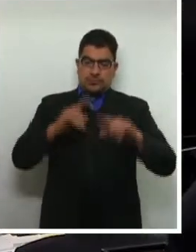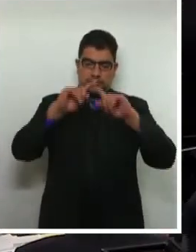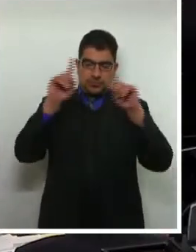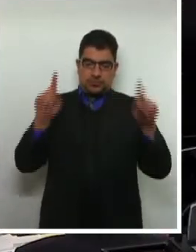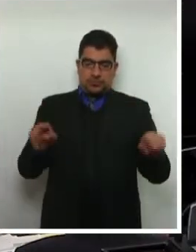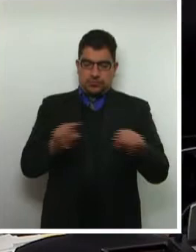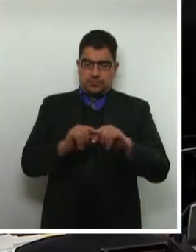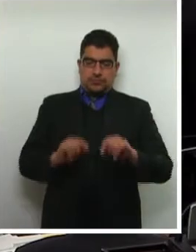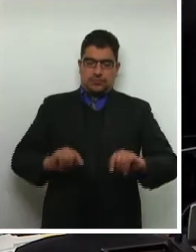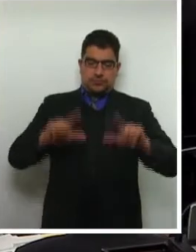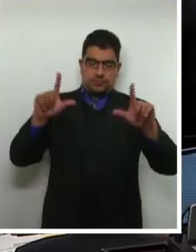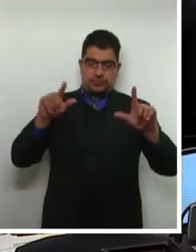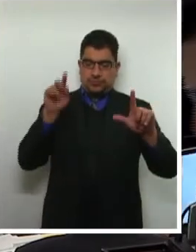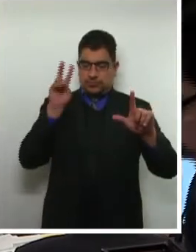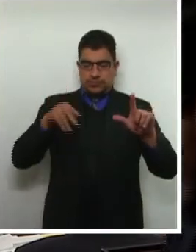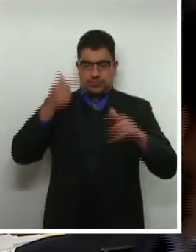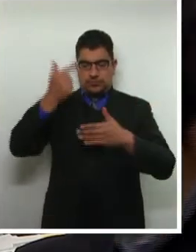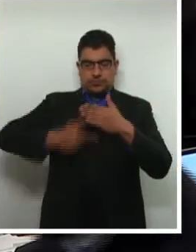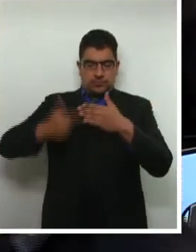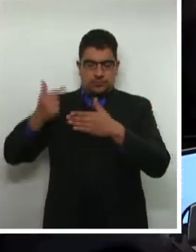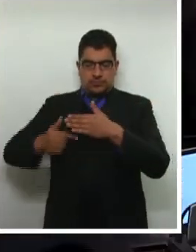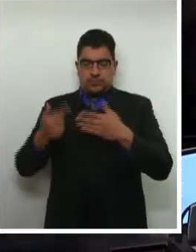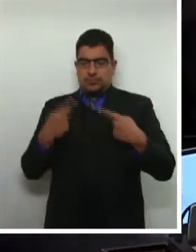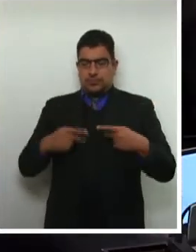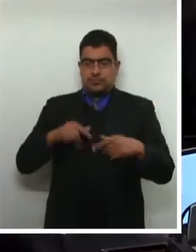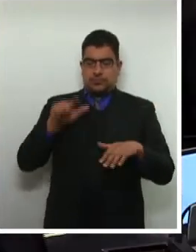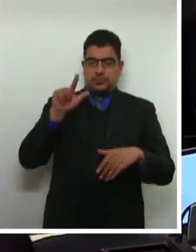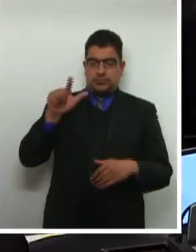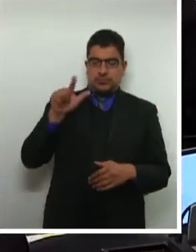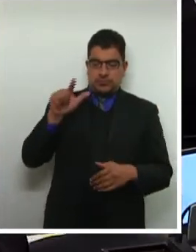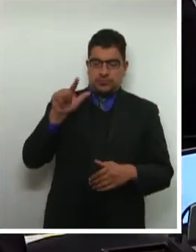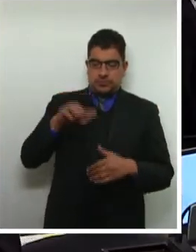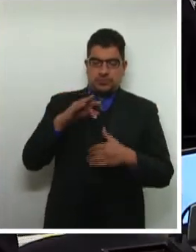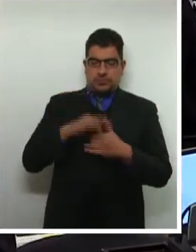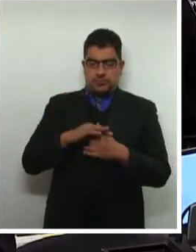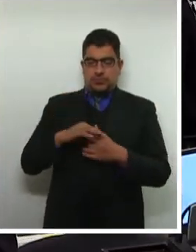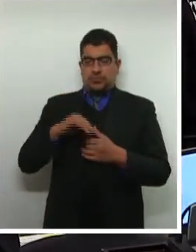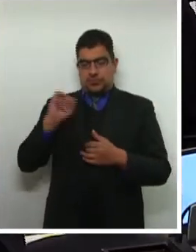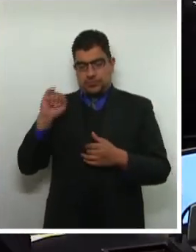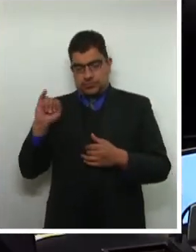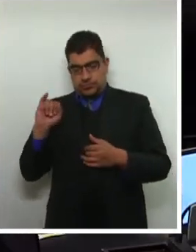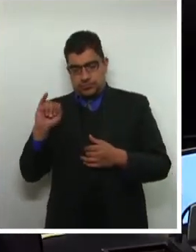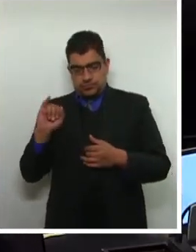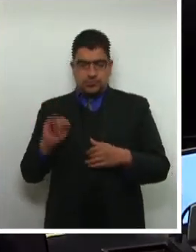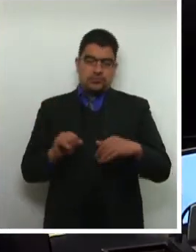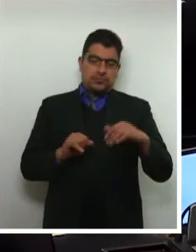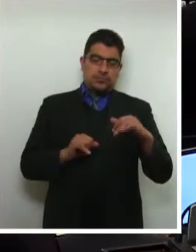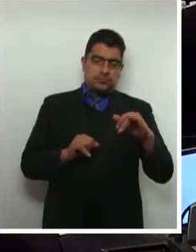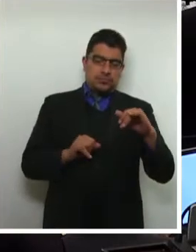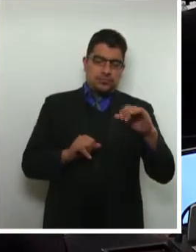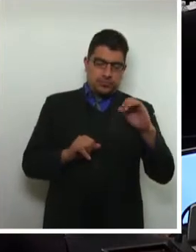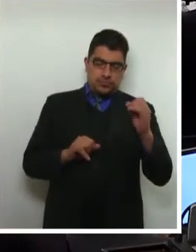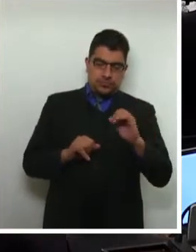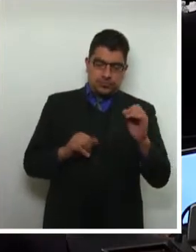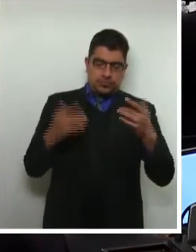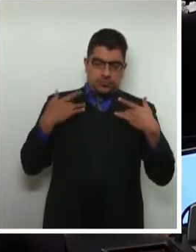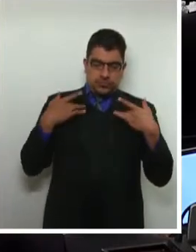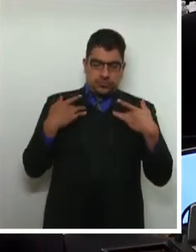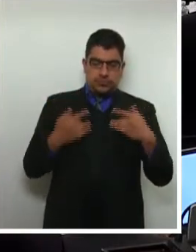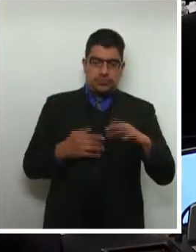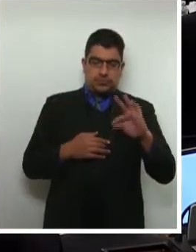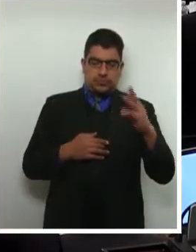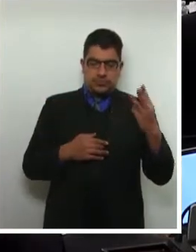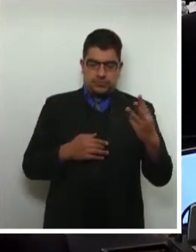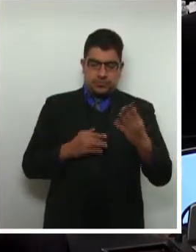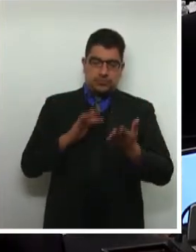electrónico, hasta el momento, se han emitido 17 votos en contra, 0 abstenciones y 43